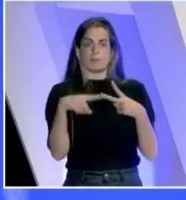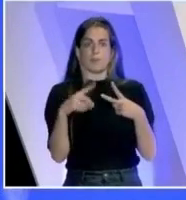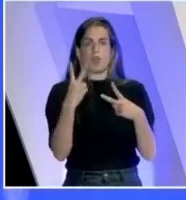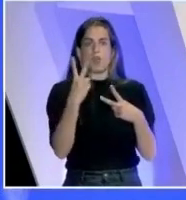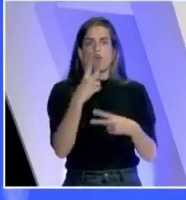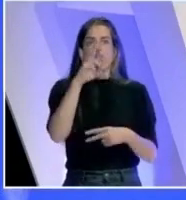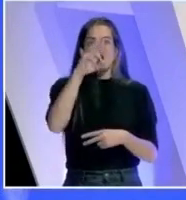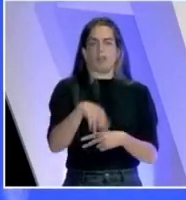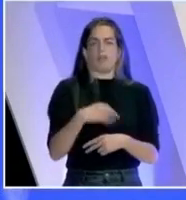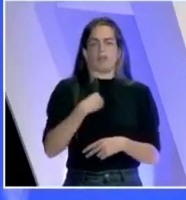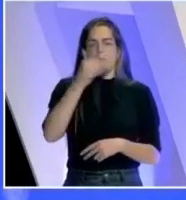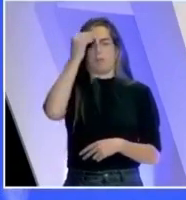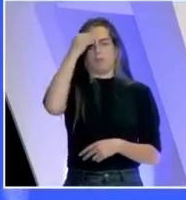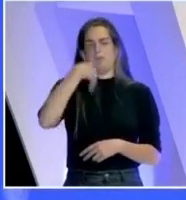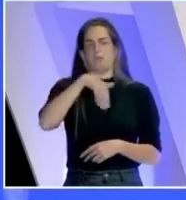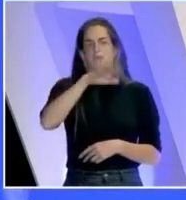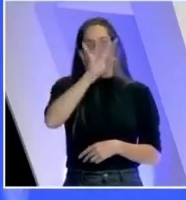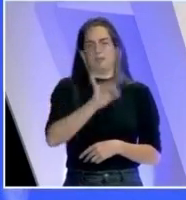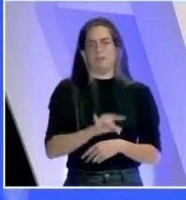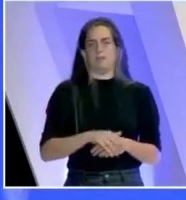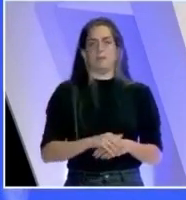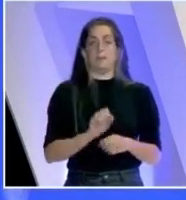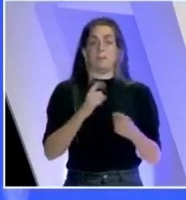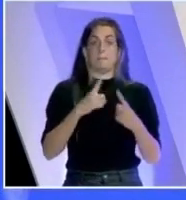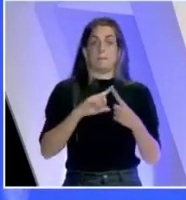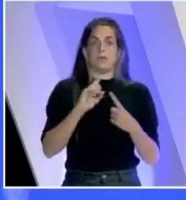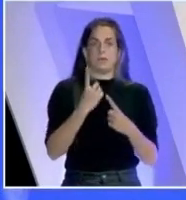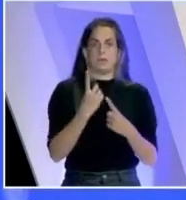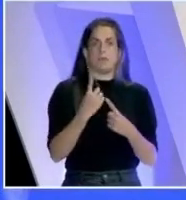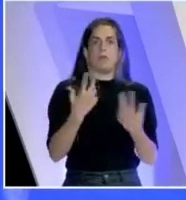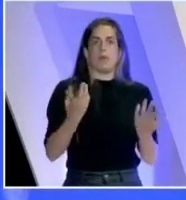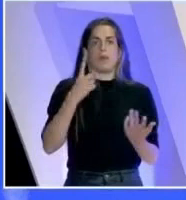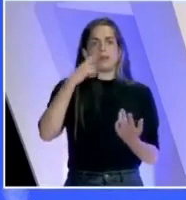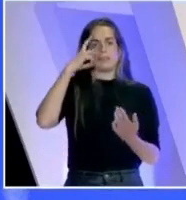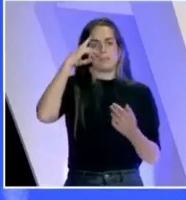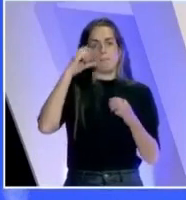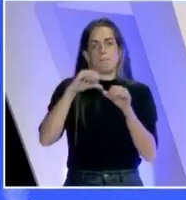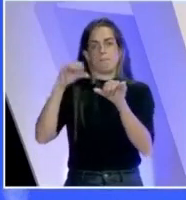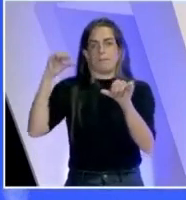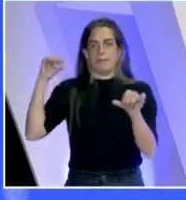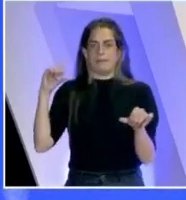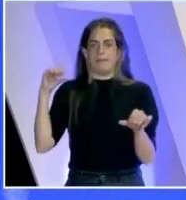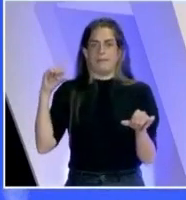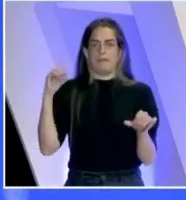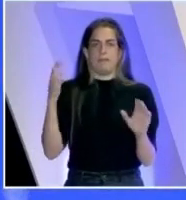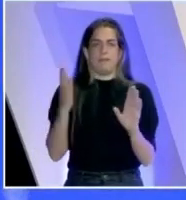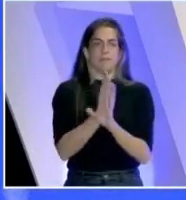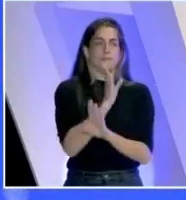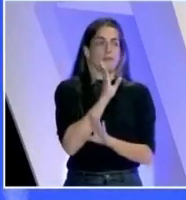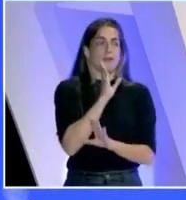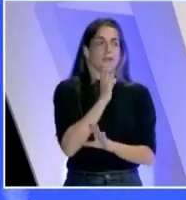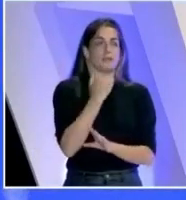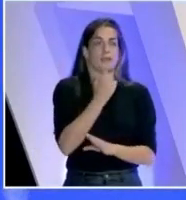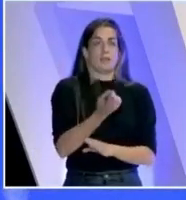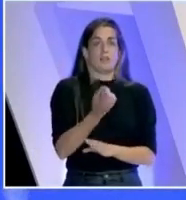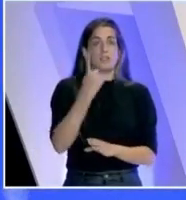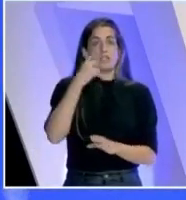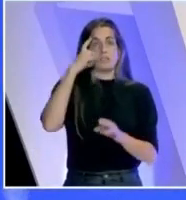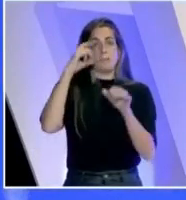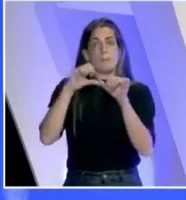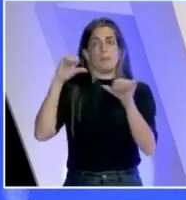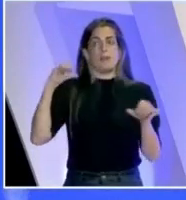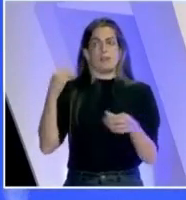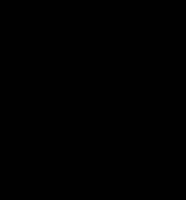razones para pensar que sí, lo podemos lograr. En primer lugar, es la experiencia que aquí antes se ha hecho referencia, la experiencia pasada, nuestra propia